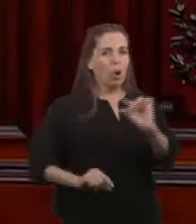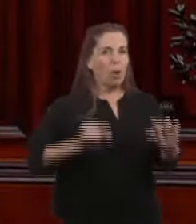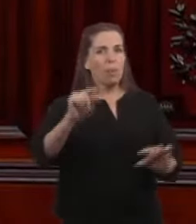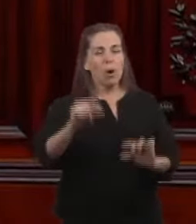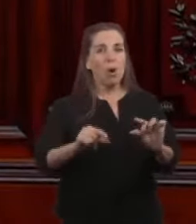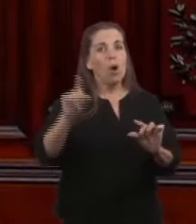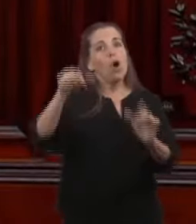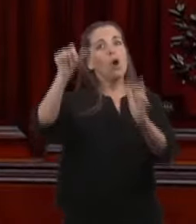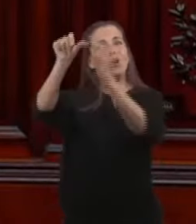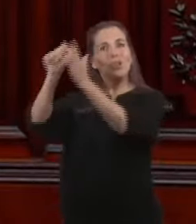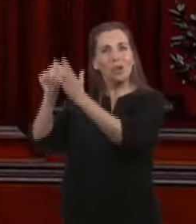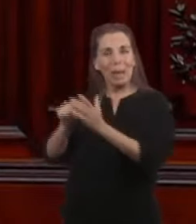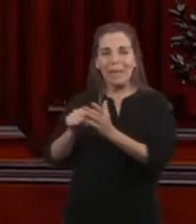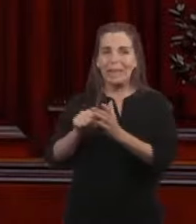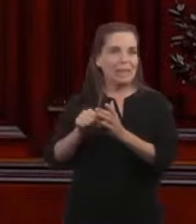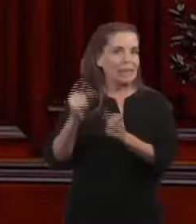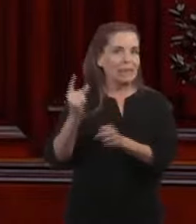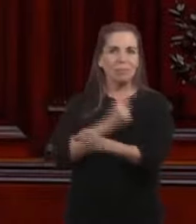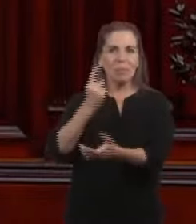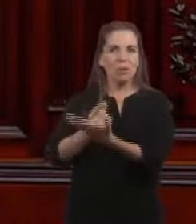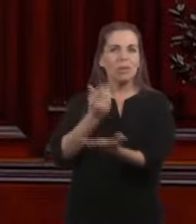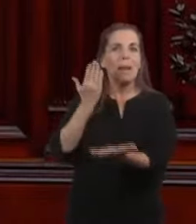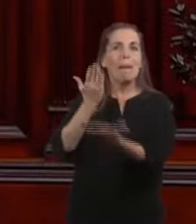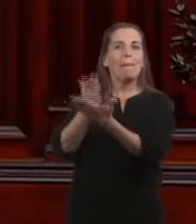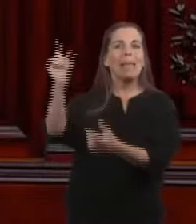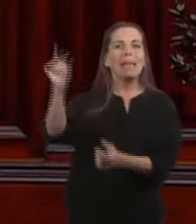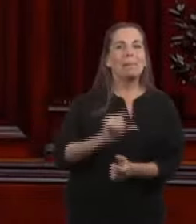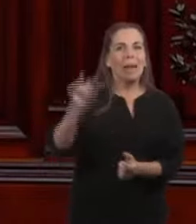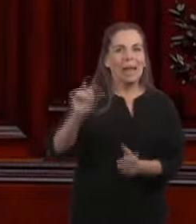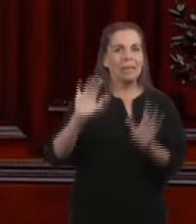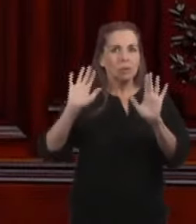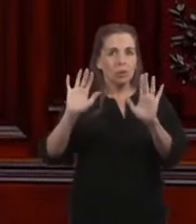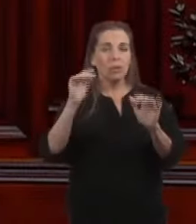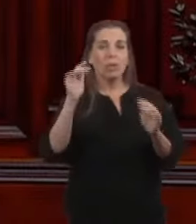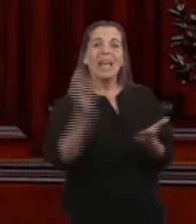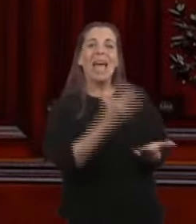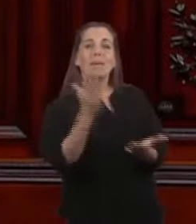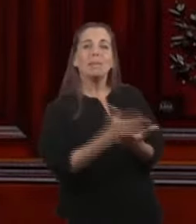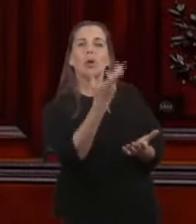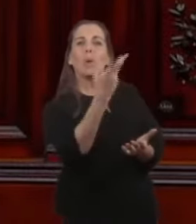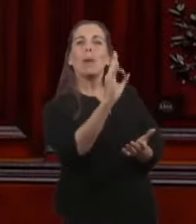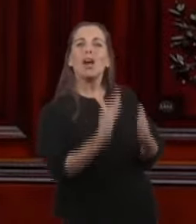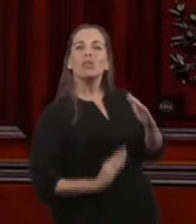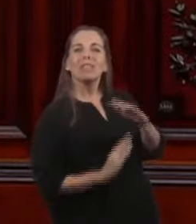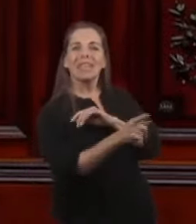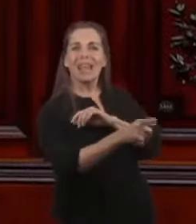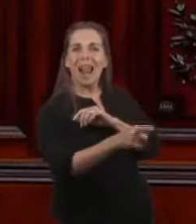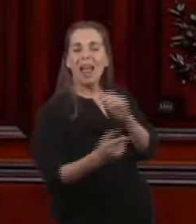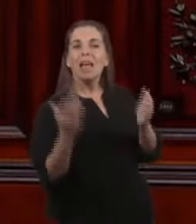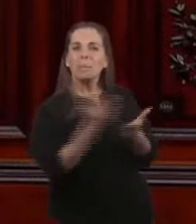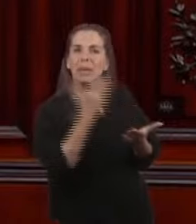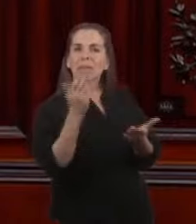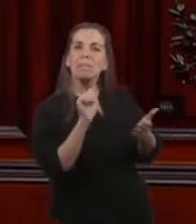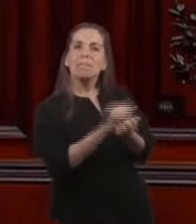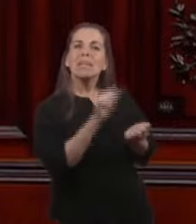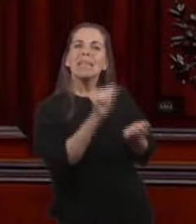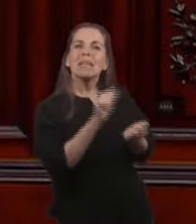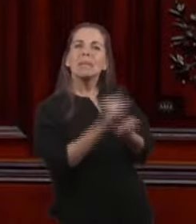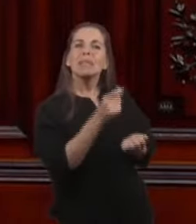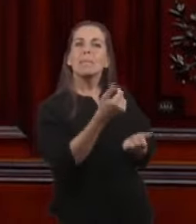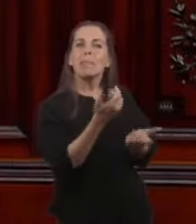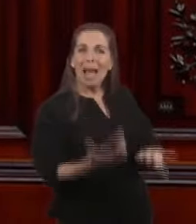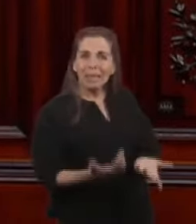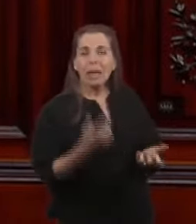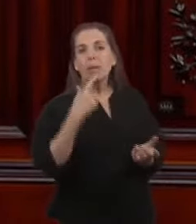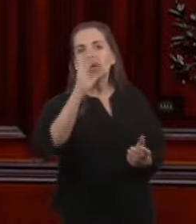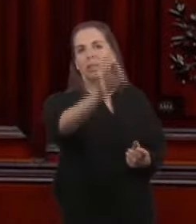mercados financieros no tiene mejor idea que emitir dinero que como ya sabemos genera inflación nota del